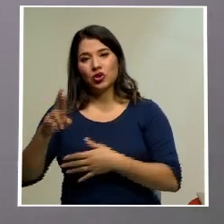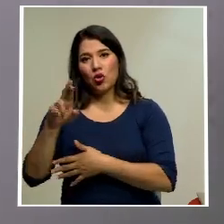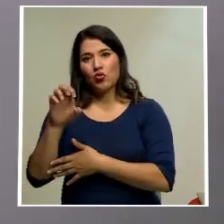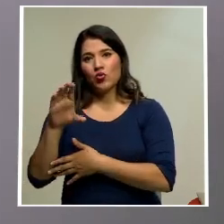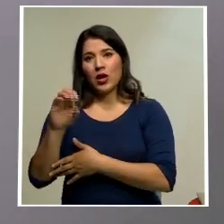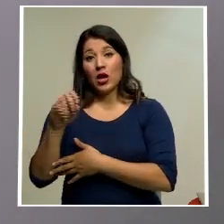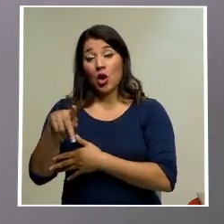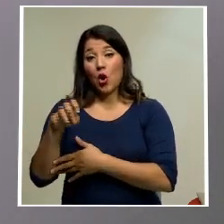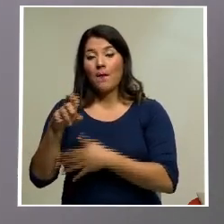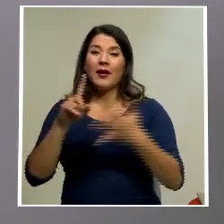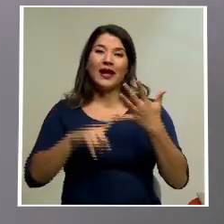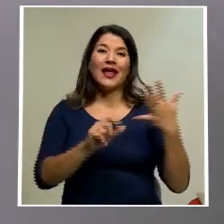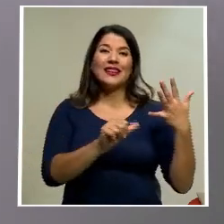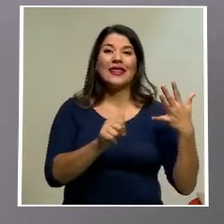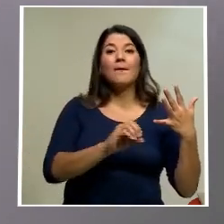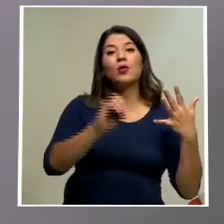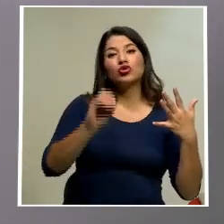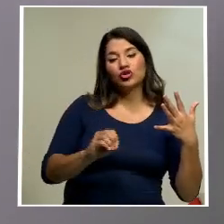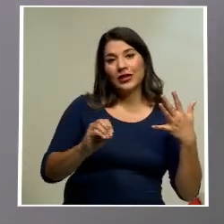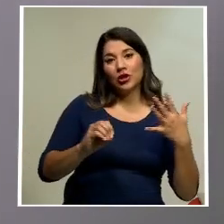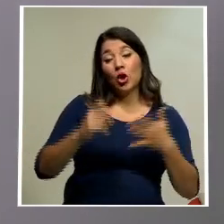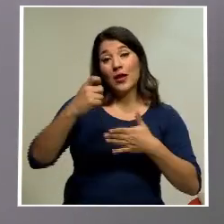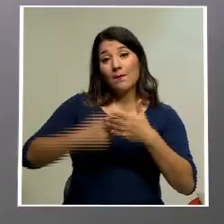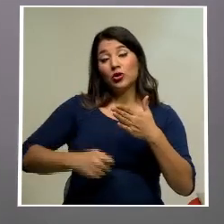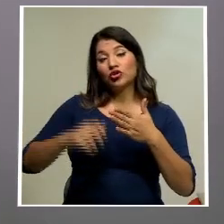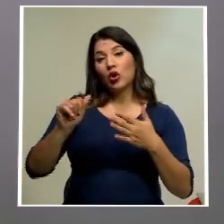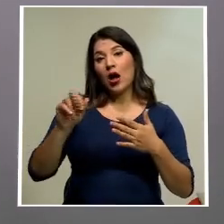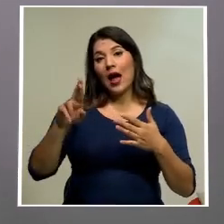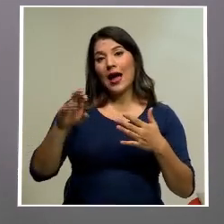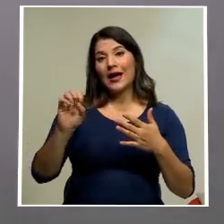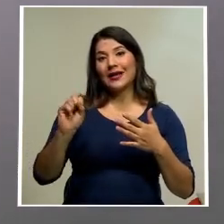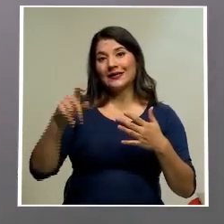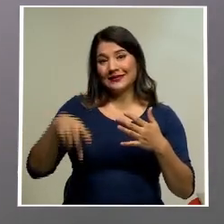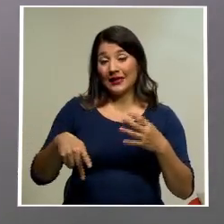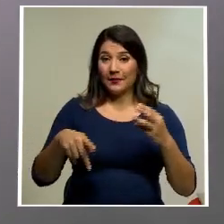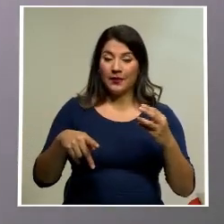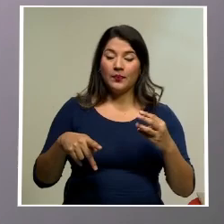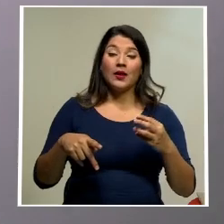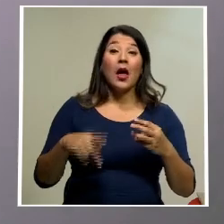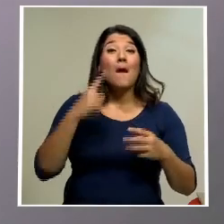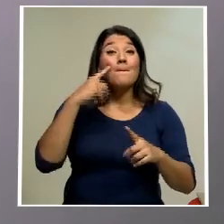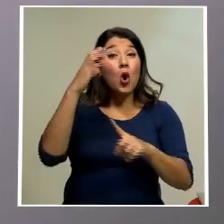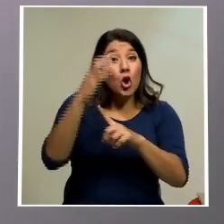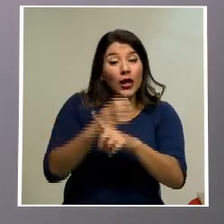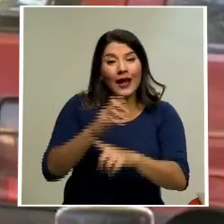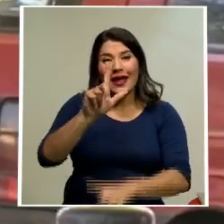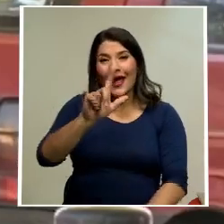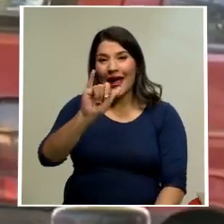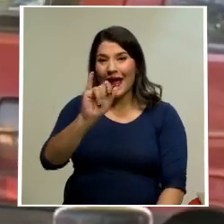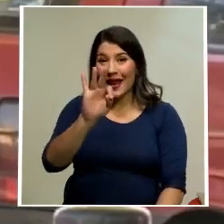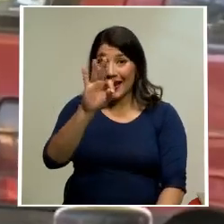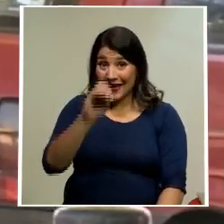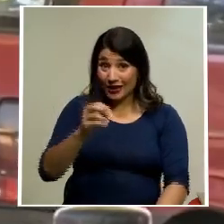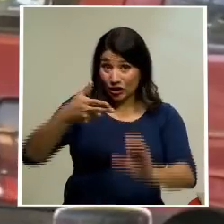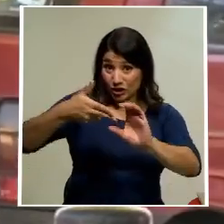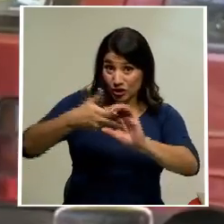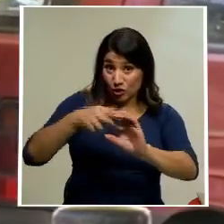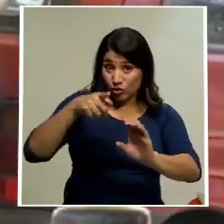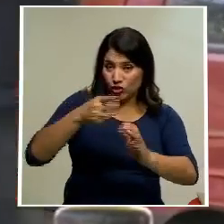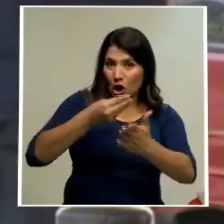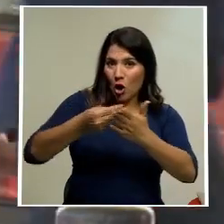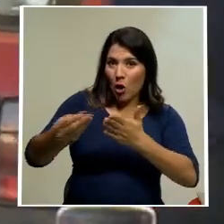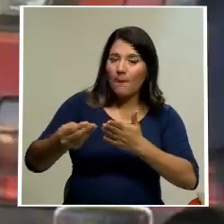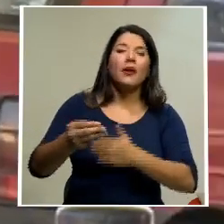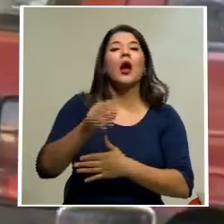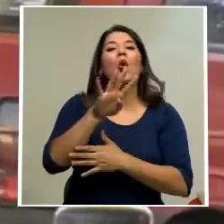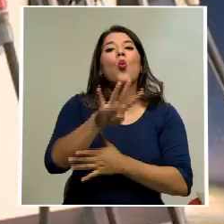del canon de regulación de ARECEP y el subsidio al sector pesquero fijados por ley. Por cada litro de combustible que usted compra,